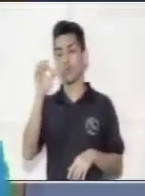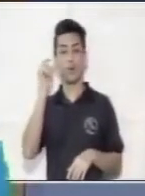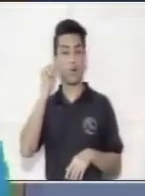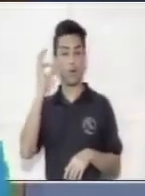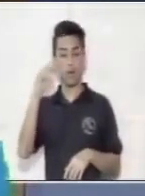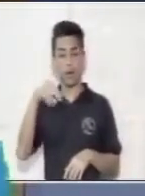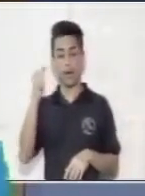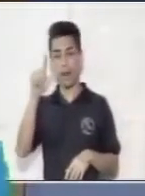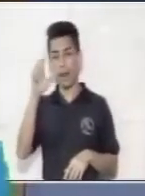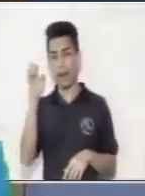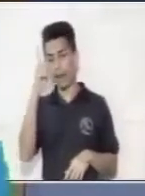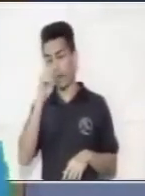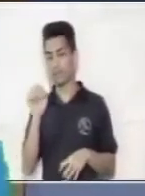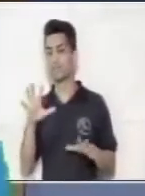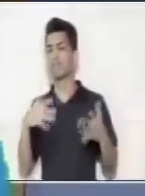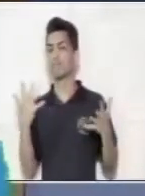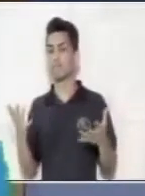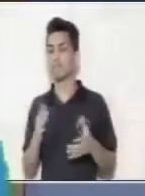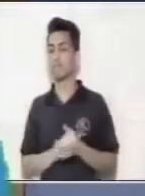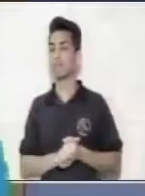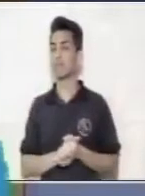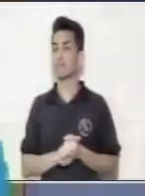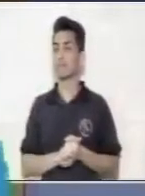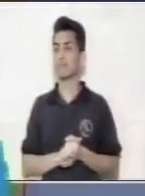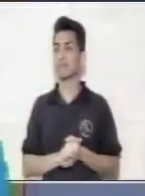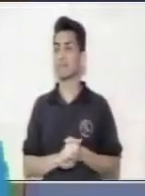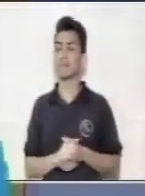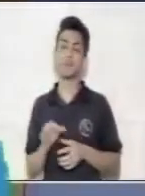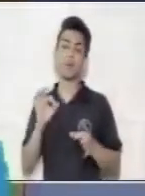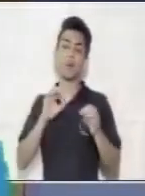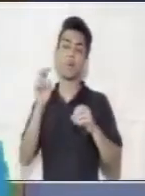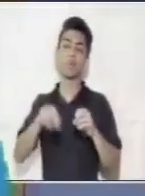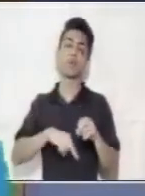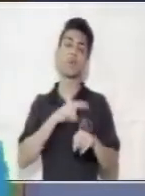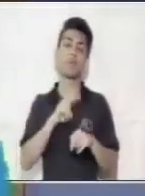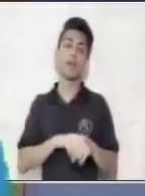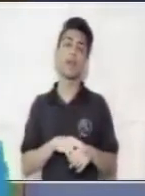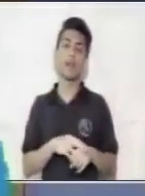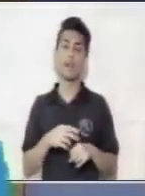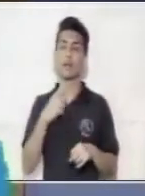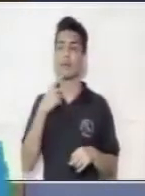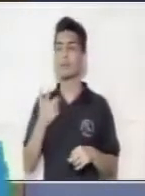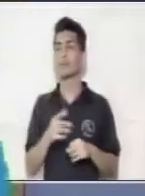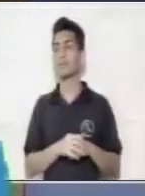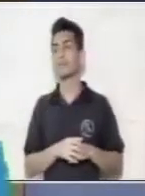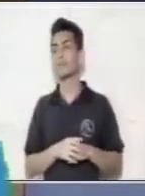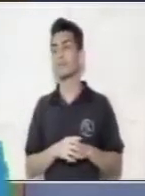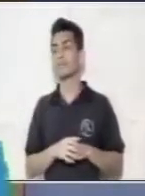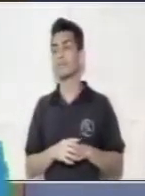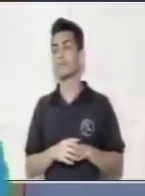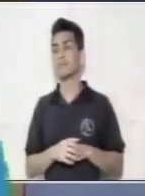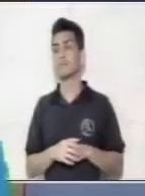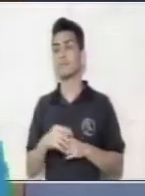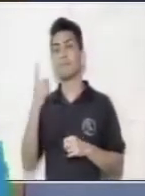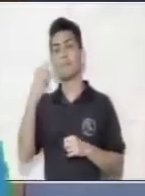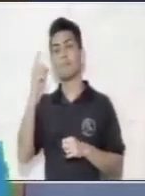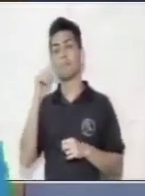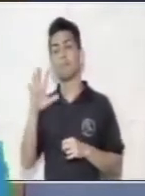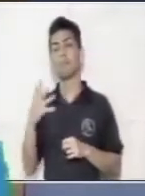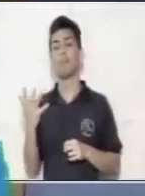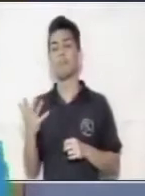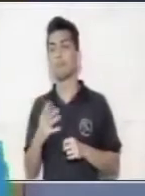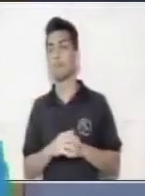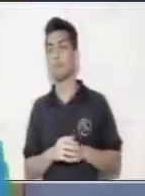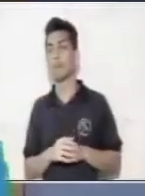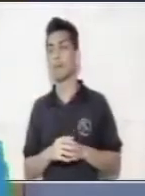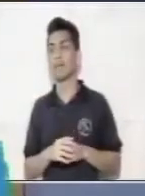ortogonales. Los vectores ortogonales o normales, muchas veces conocidos de esa forma, son aquellos que